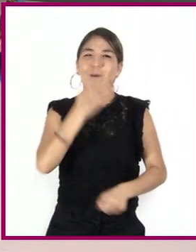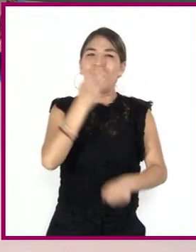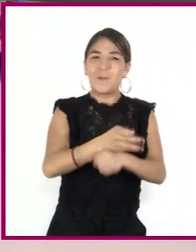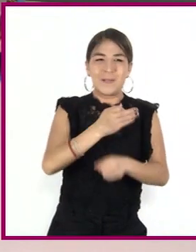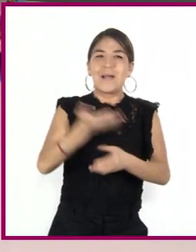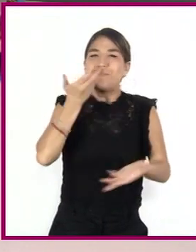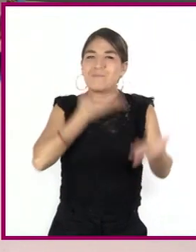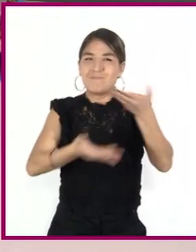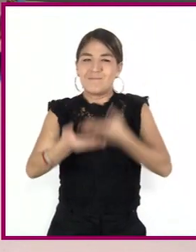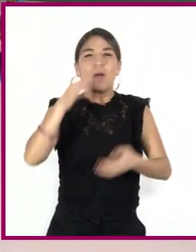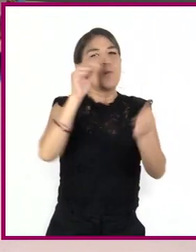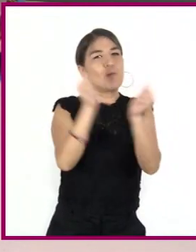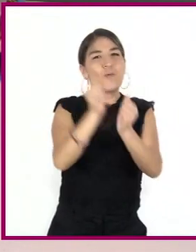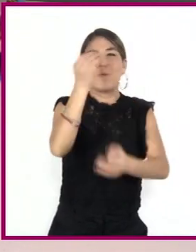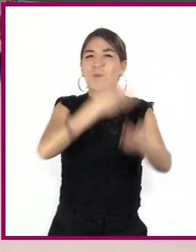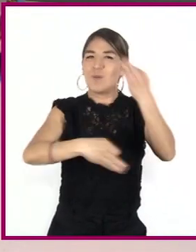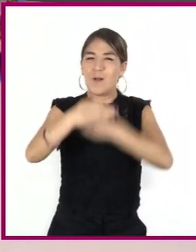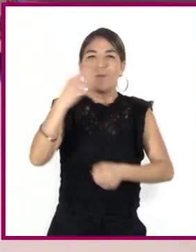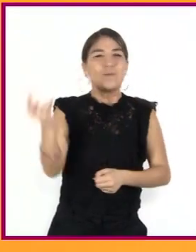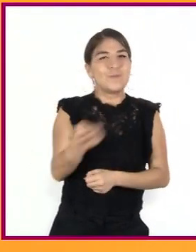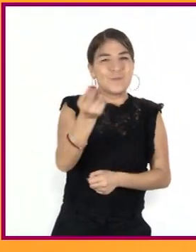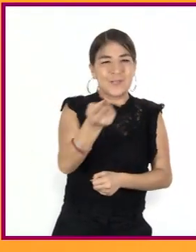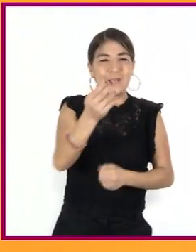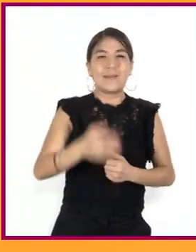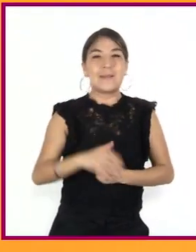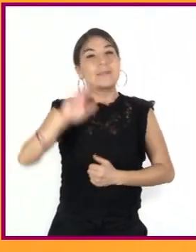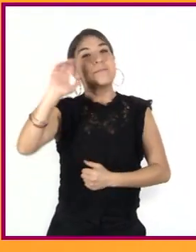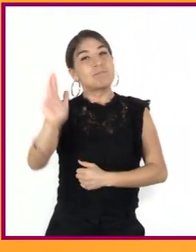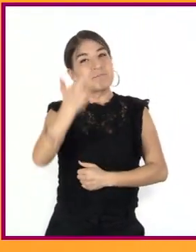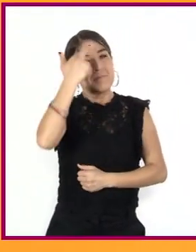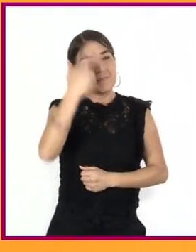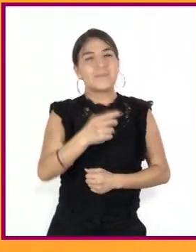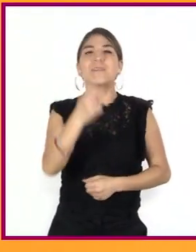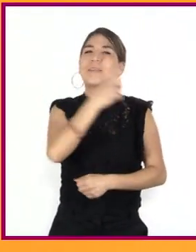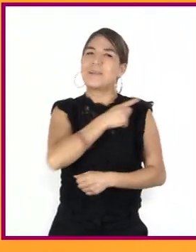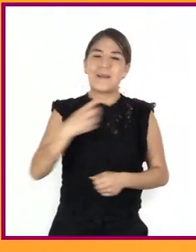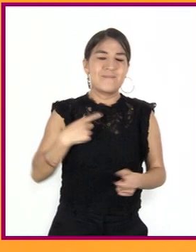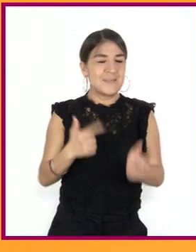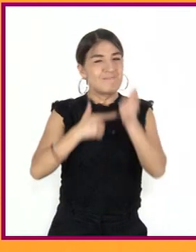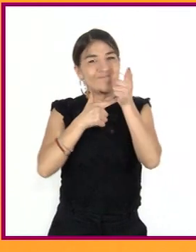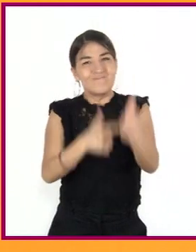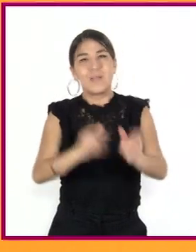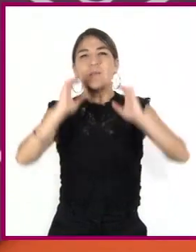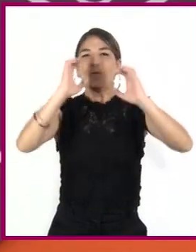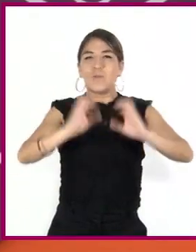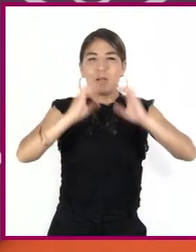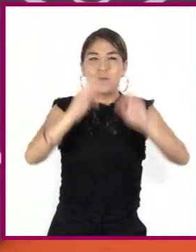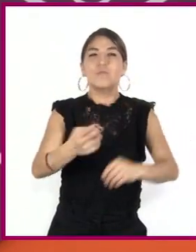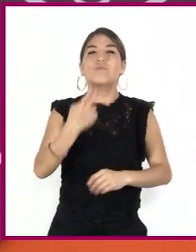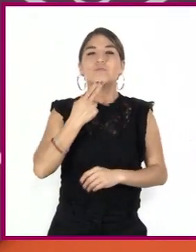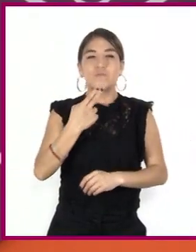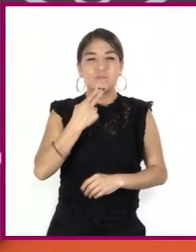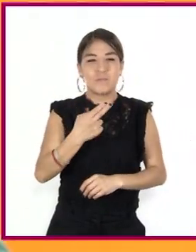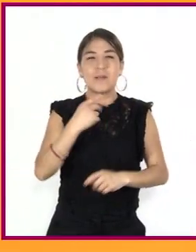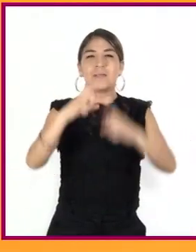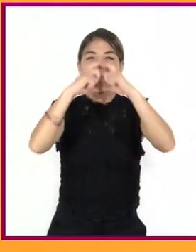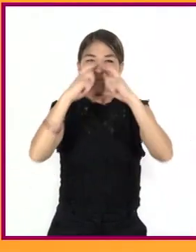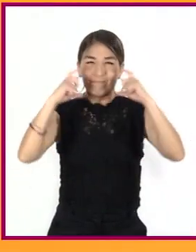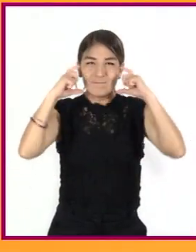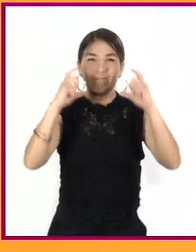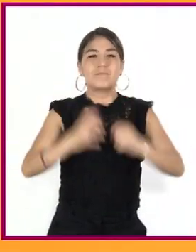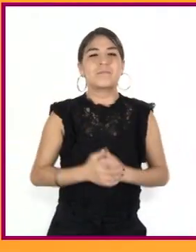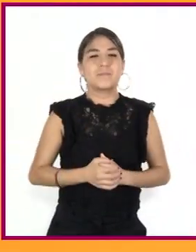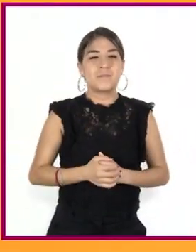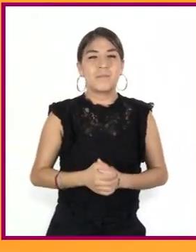este momento con todas y todos ustedes. Recordemos que no hay que bajar la guardia, usando de forma correcta el